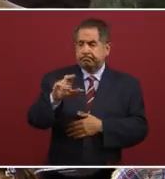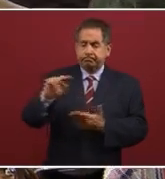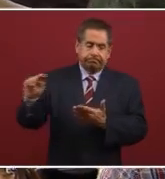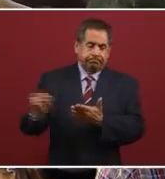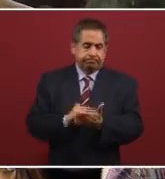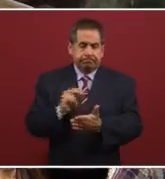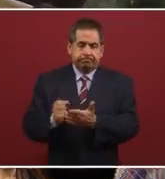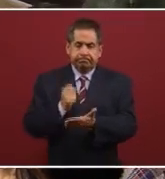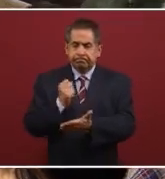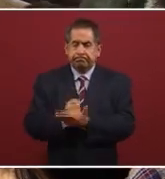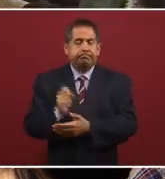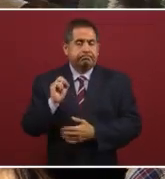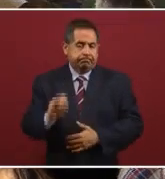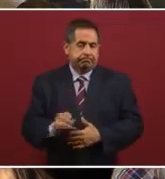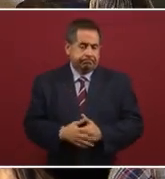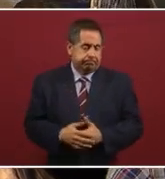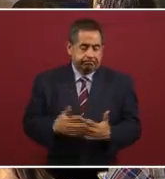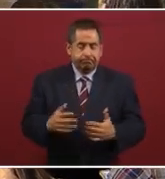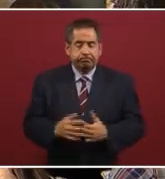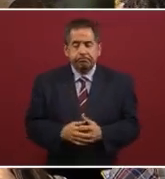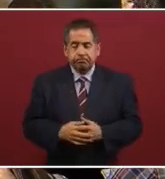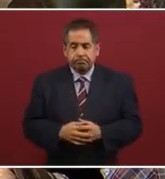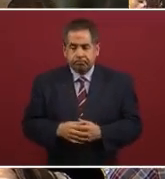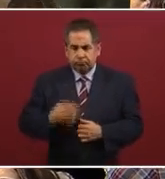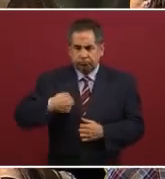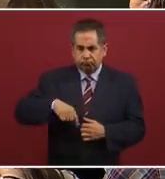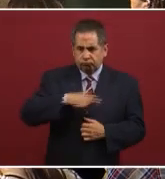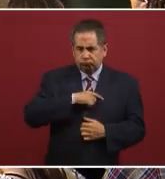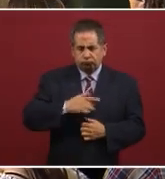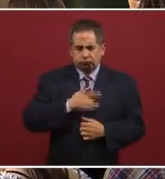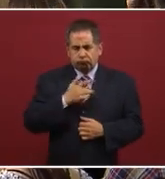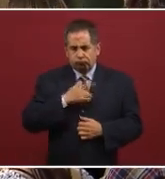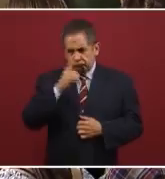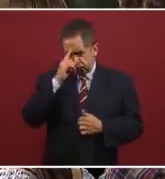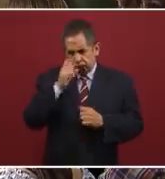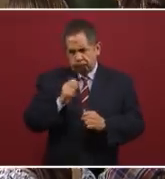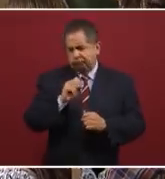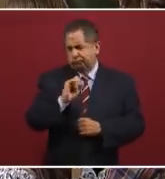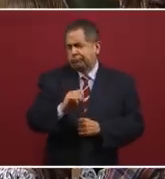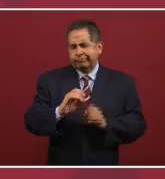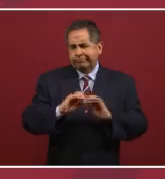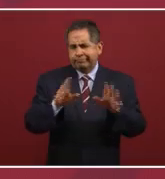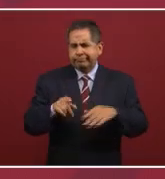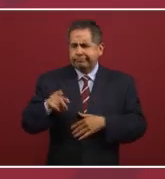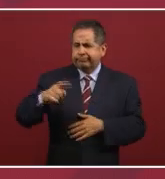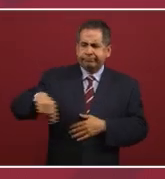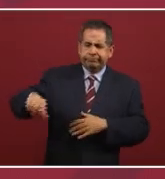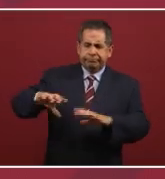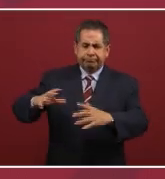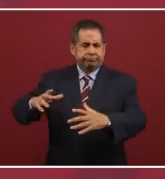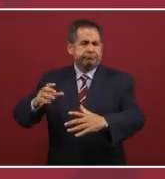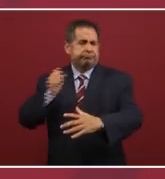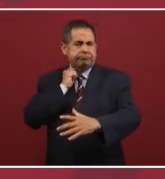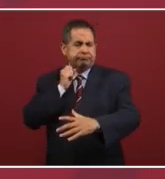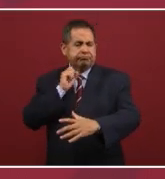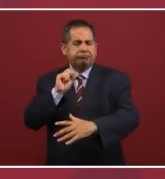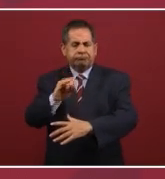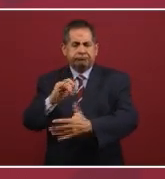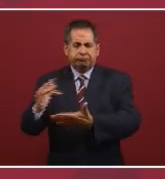Estamos seguros que vamos a contar con el apoyo de los